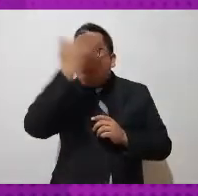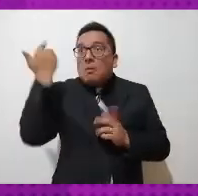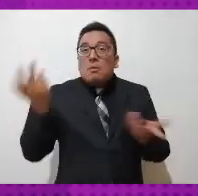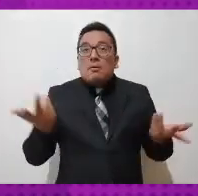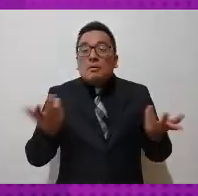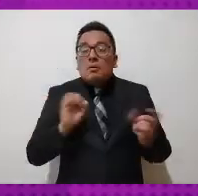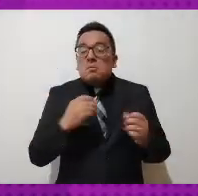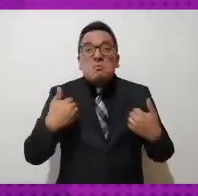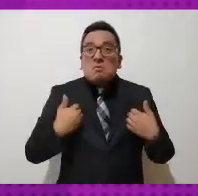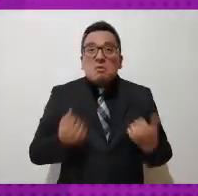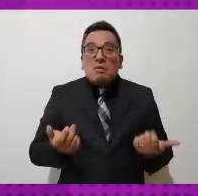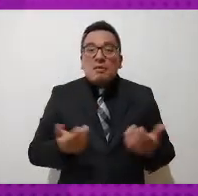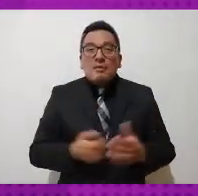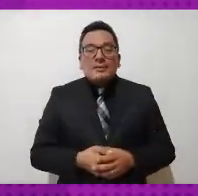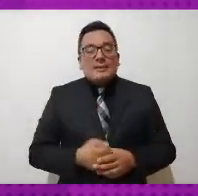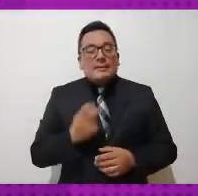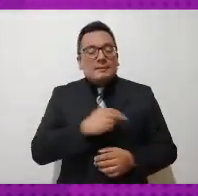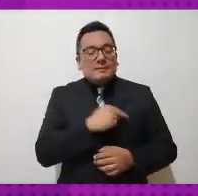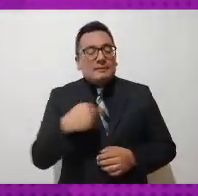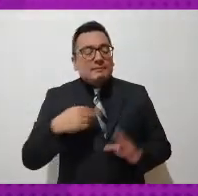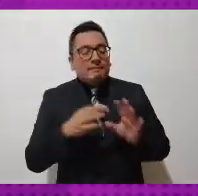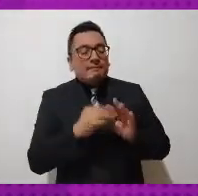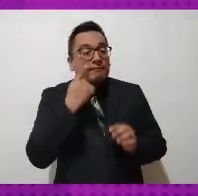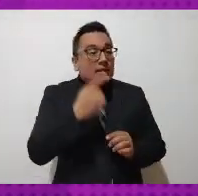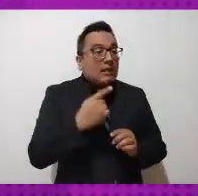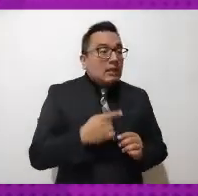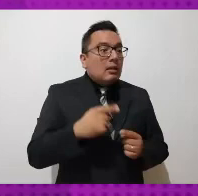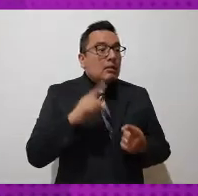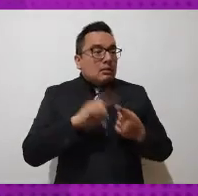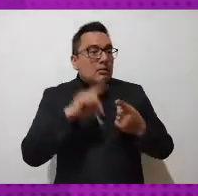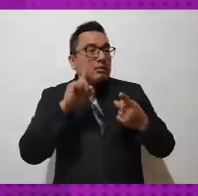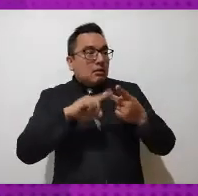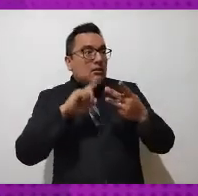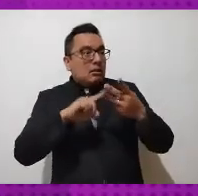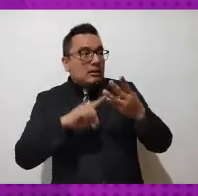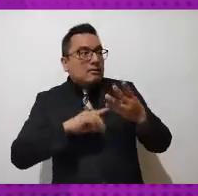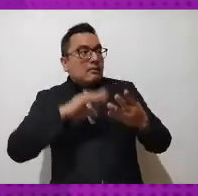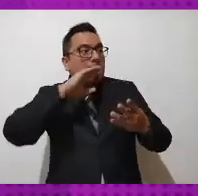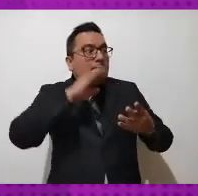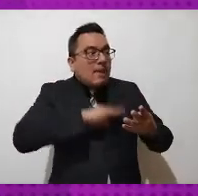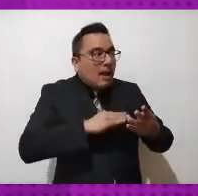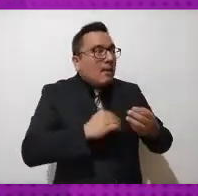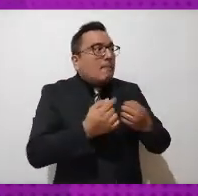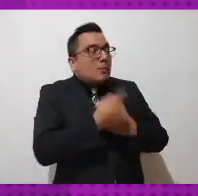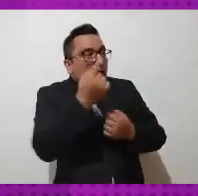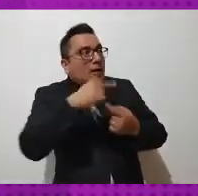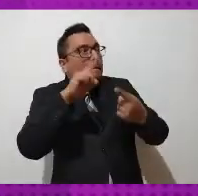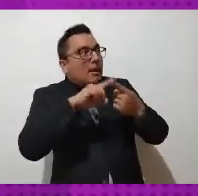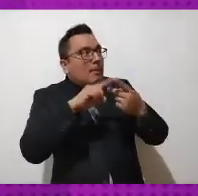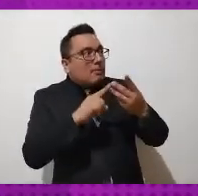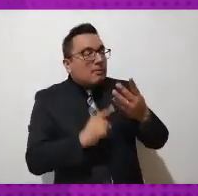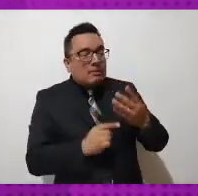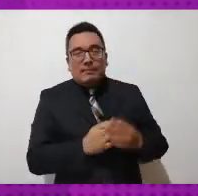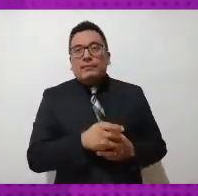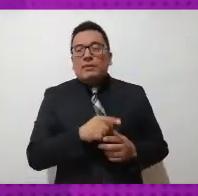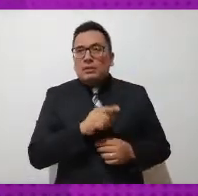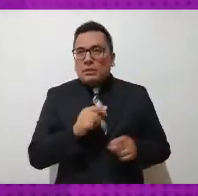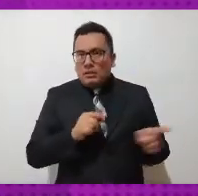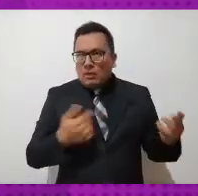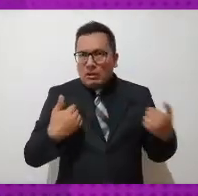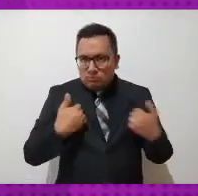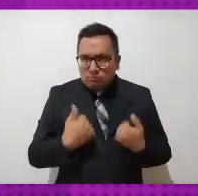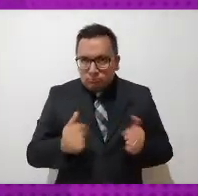y cuáles son los mecanismos de la violencia y qué es la violencia. Cuando logremos que se entienda qué es la